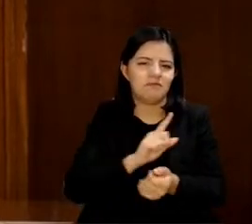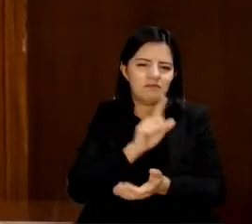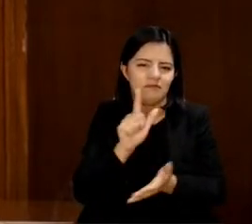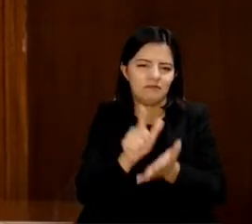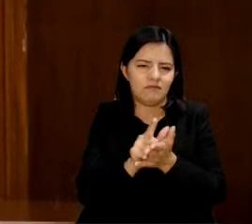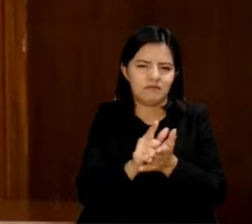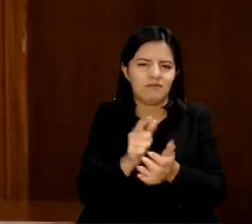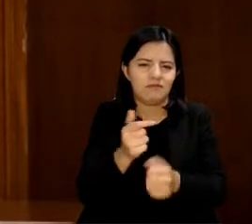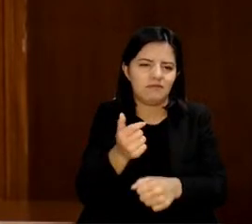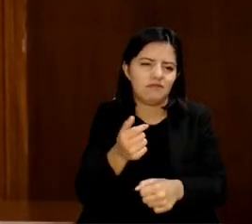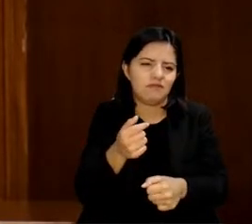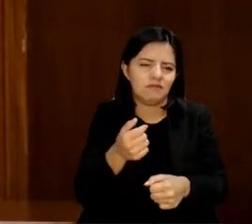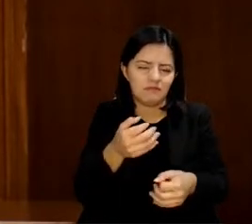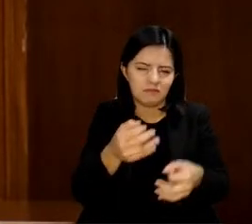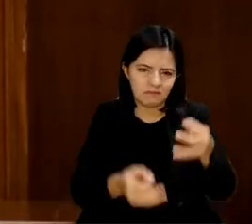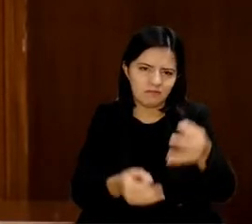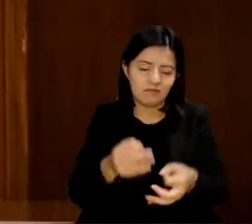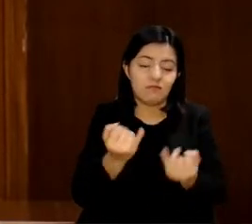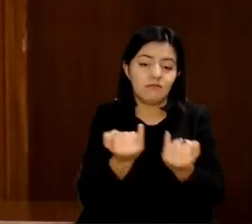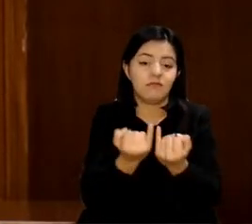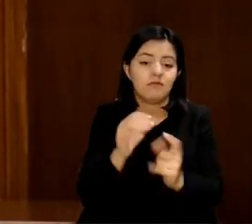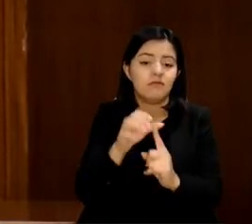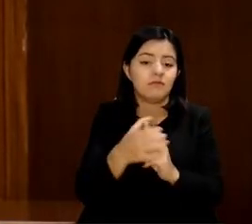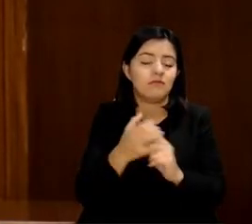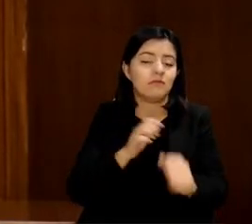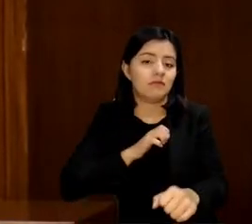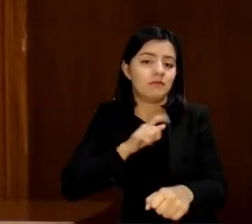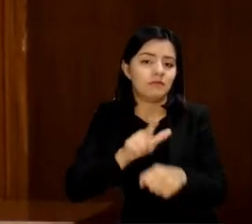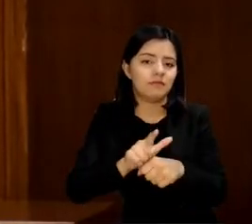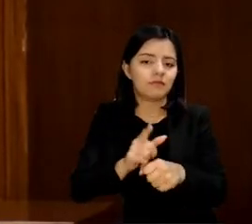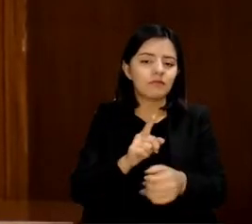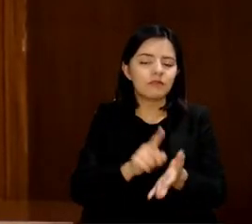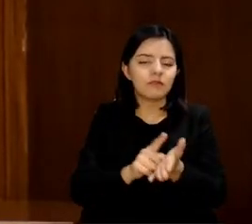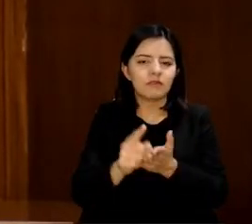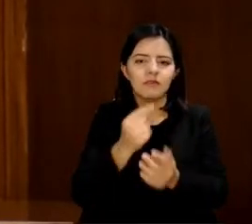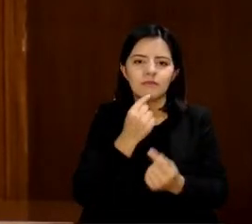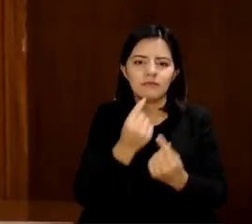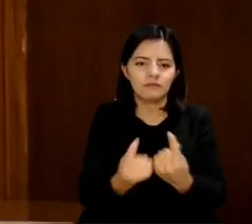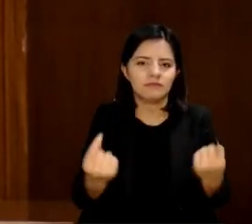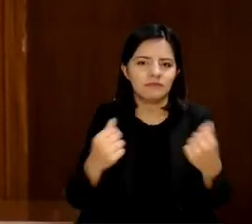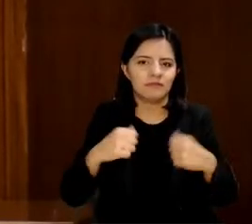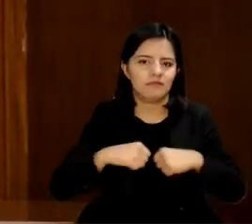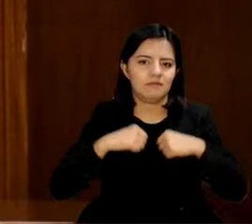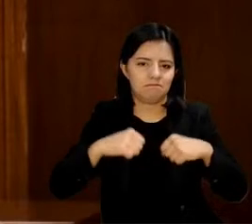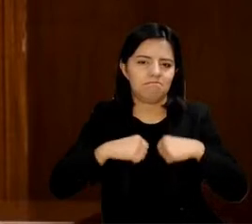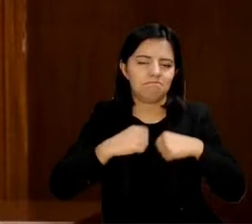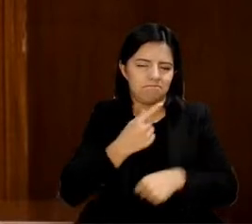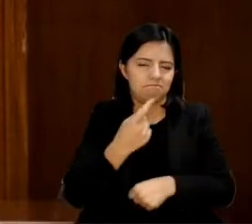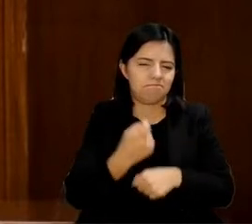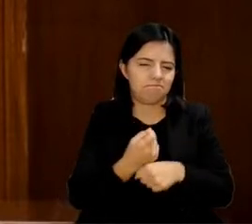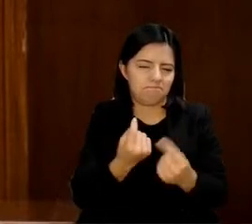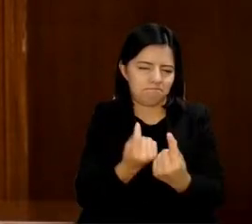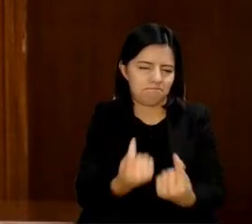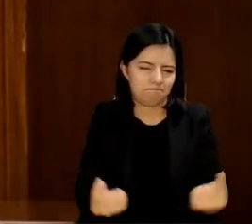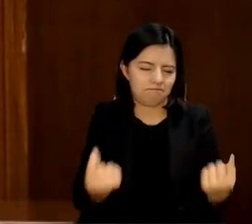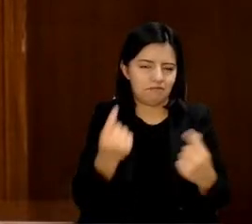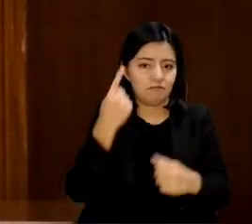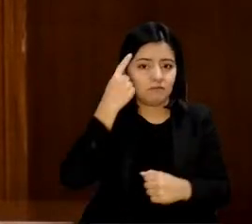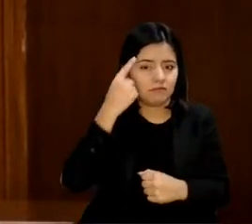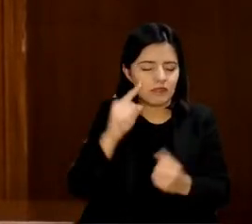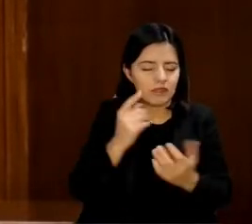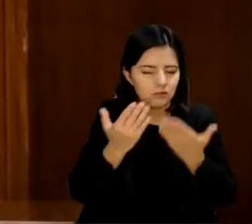Justicia, a la Comisión Especial de los Derechos de las Niñas, Niños, Adolescentes y Primera Infancia para su estudio y